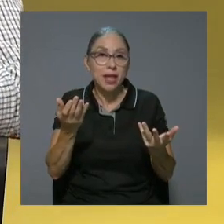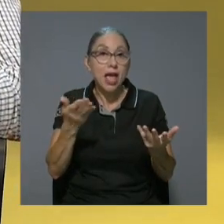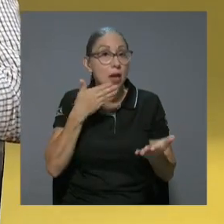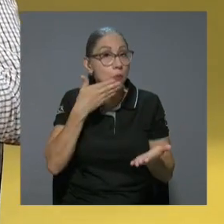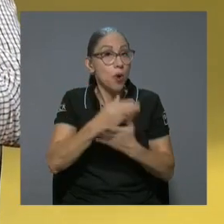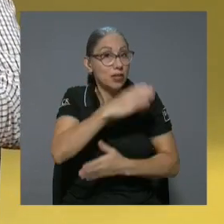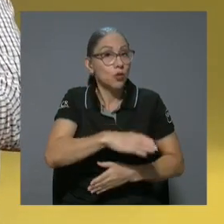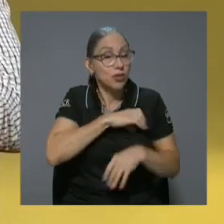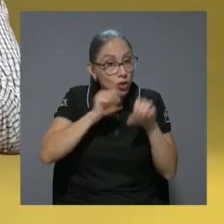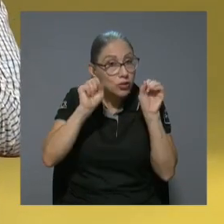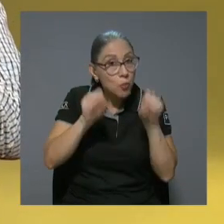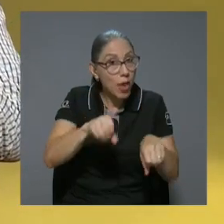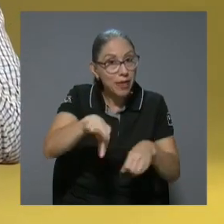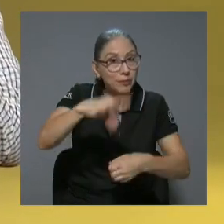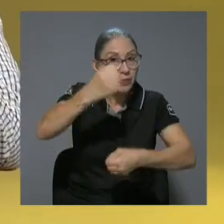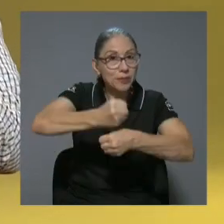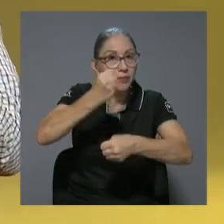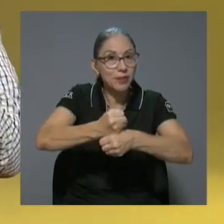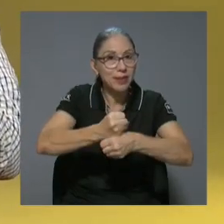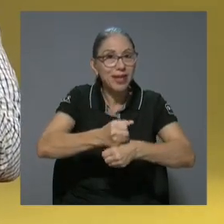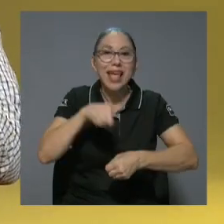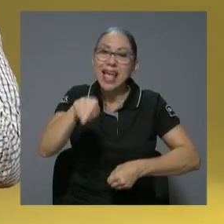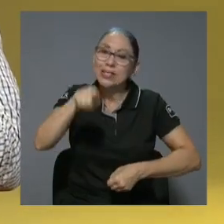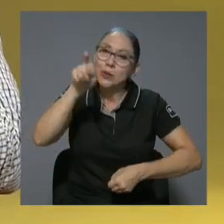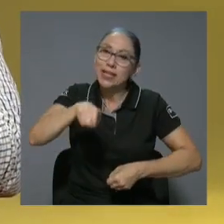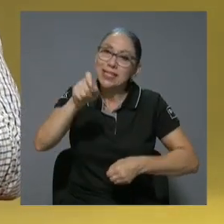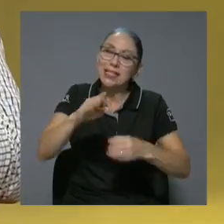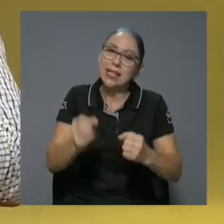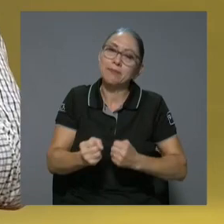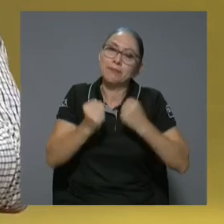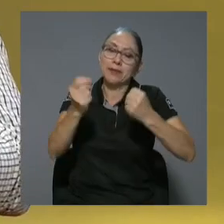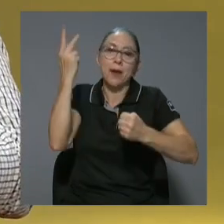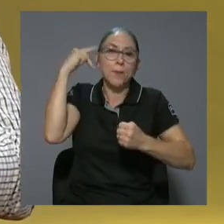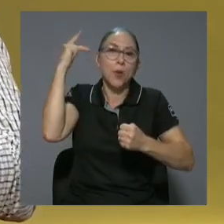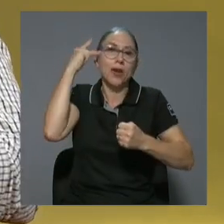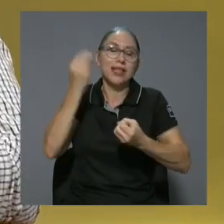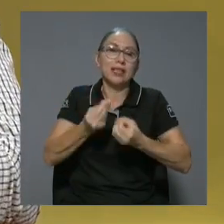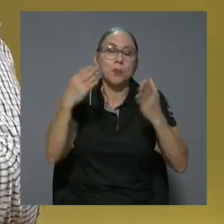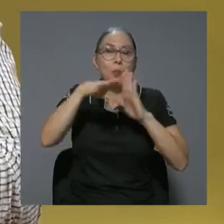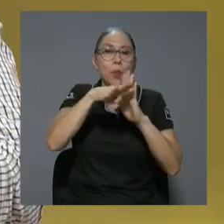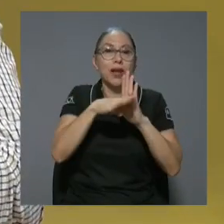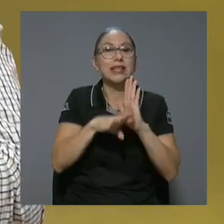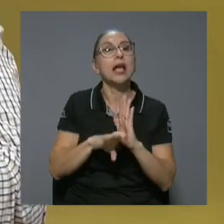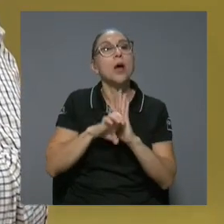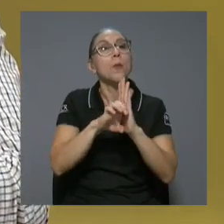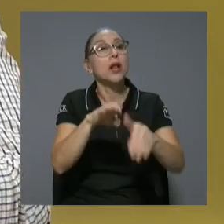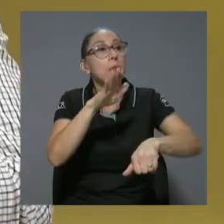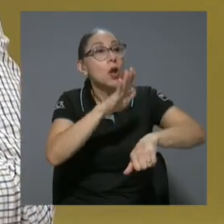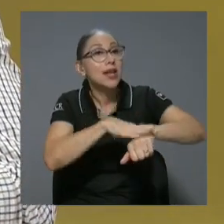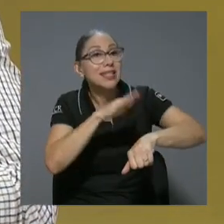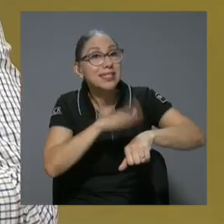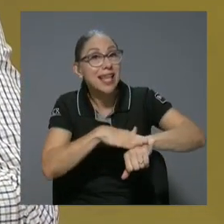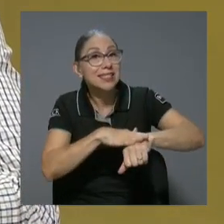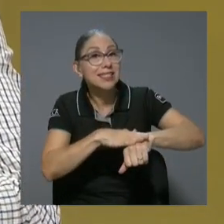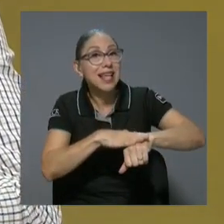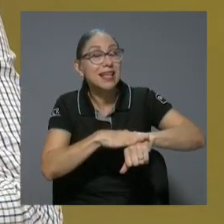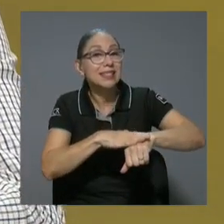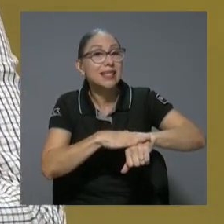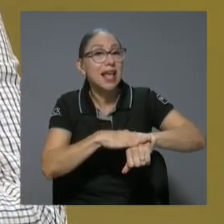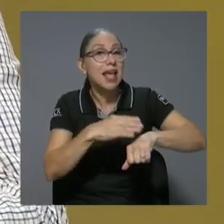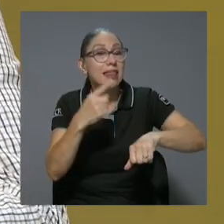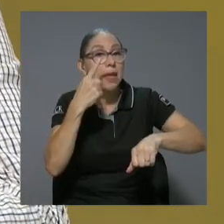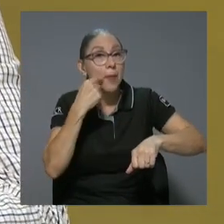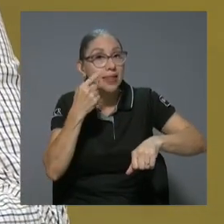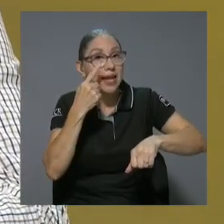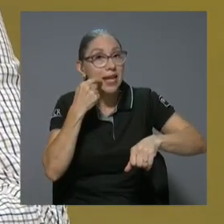a los mercados de trabajo, y eso pasa por políticas públicas que irían desde, por ejemplo, licencias de paternidad extendidas